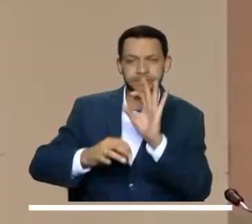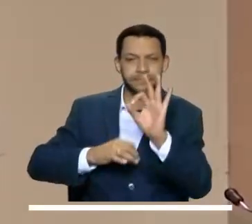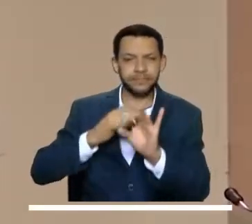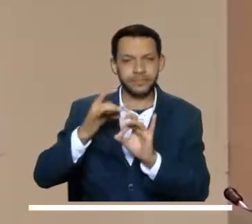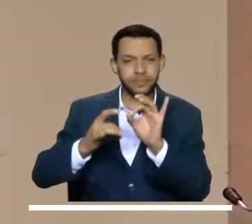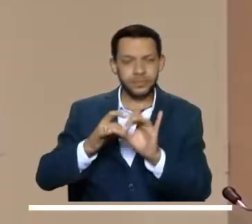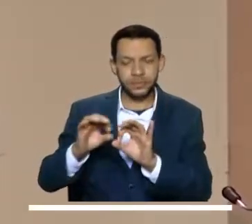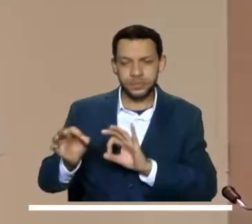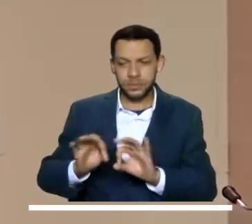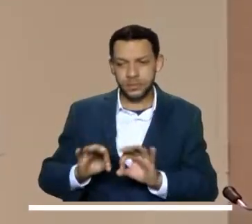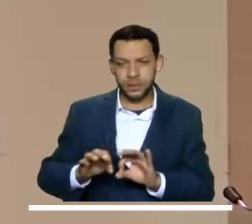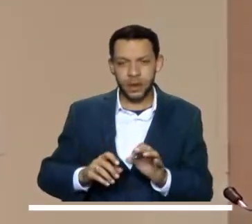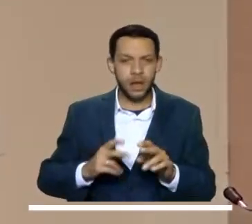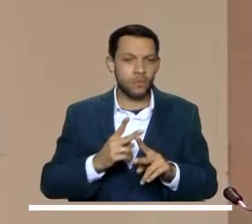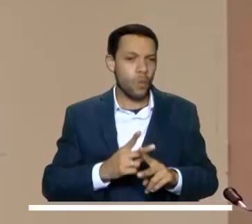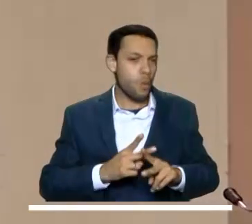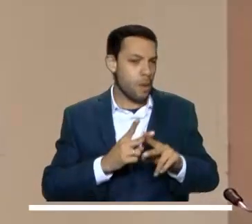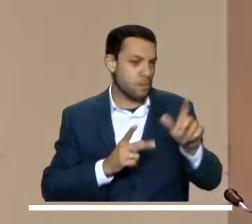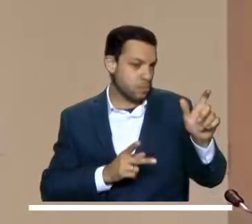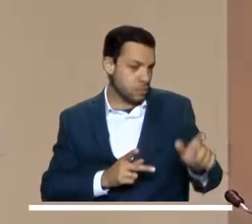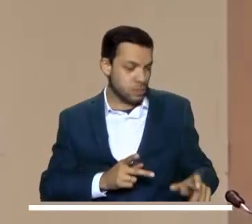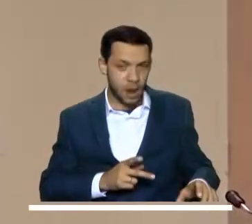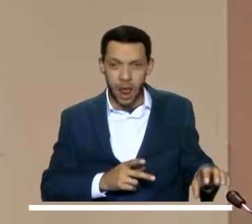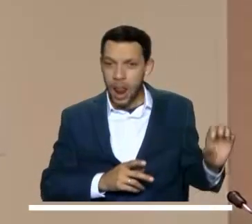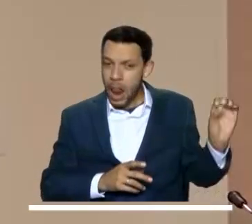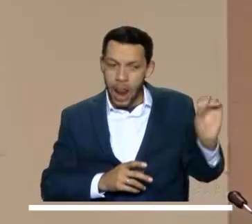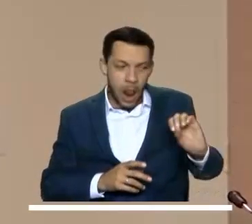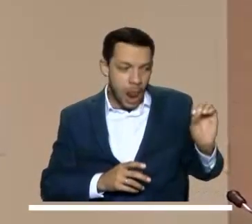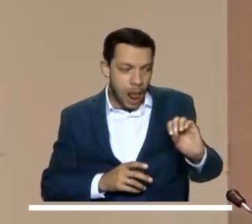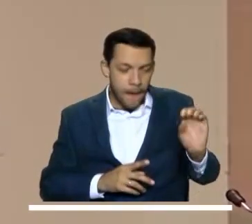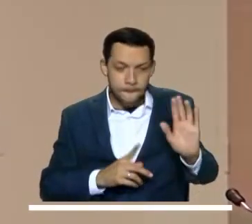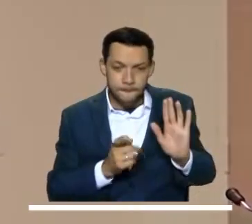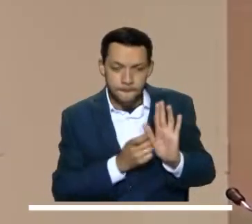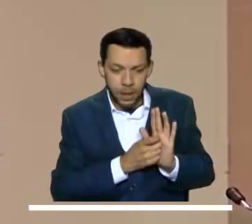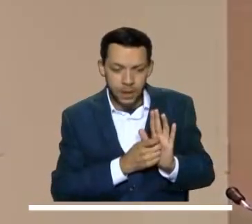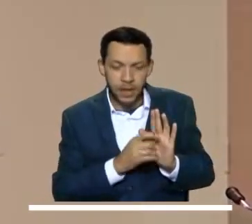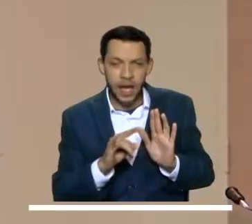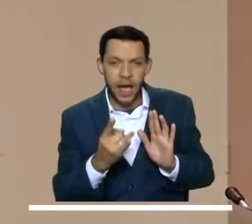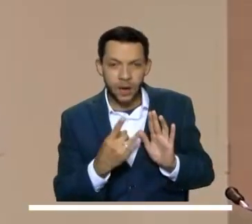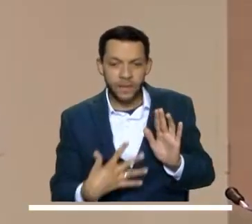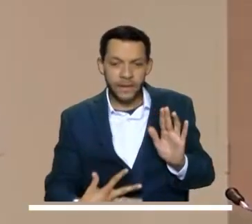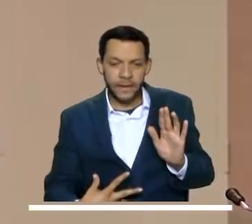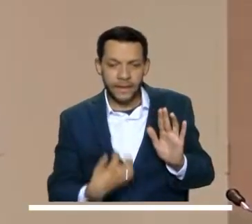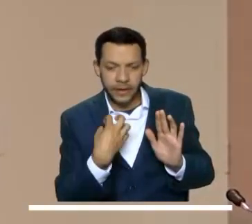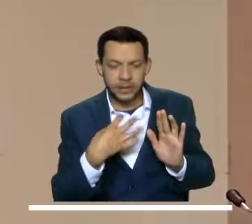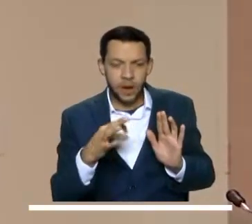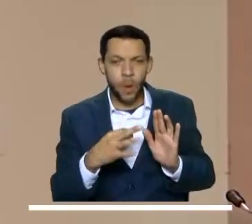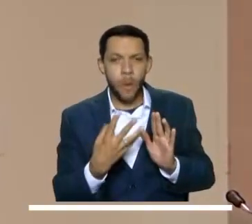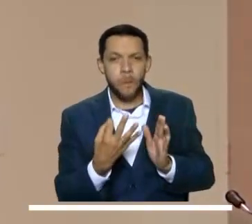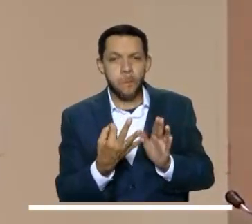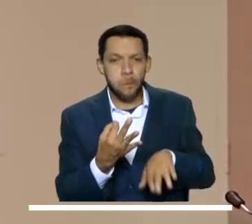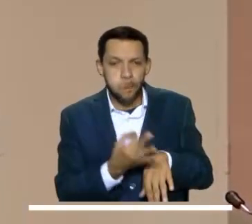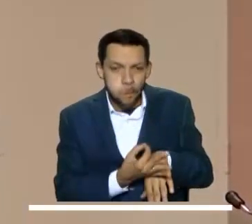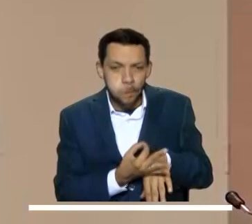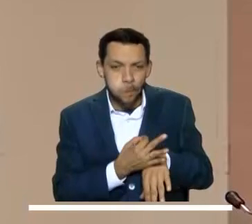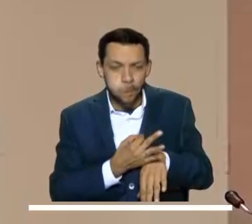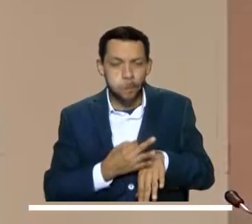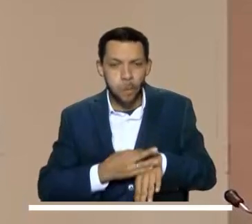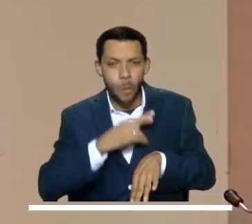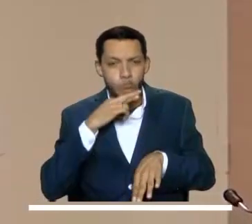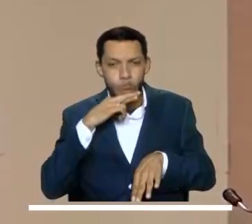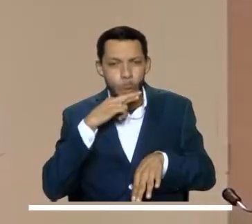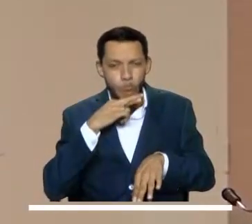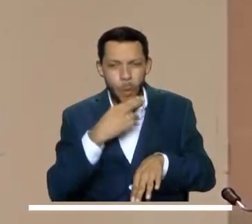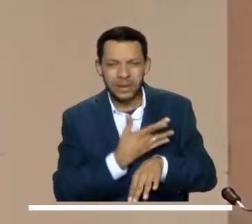que se nos pasara alguna alteración. No detectamos ni pólipos, ni úlceras, ni divertículos, que son más frecuentes, pero sí detectamos una enfermedad